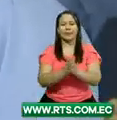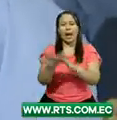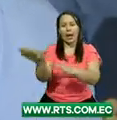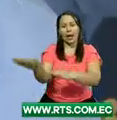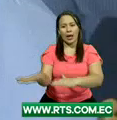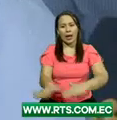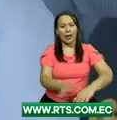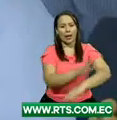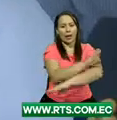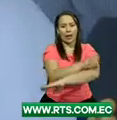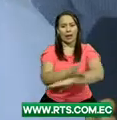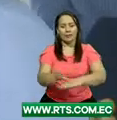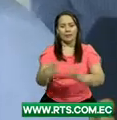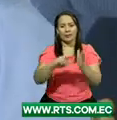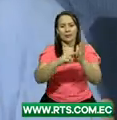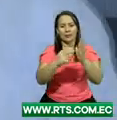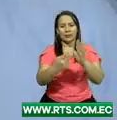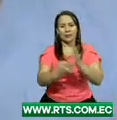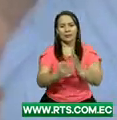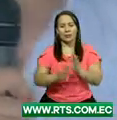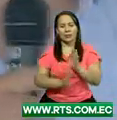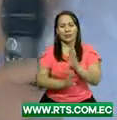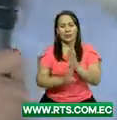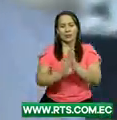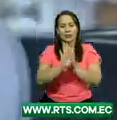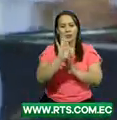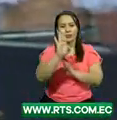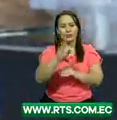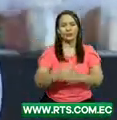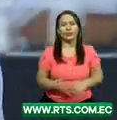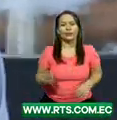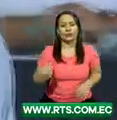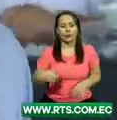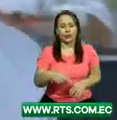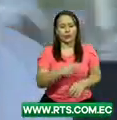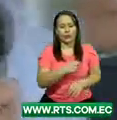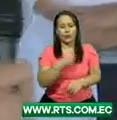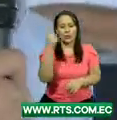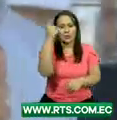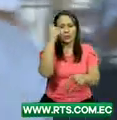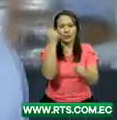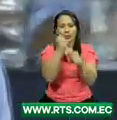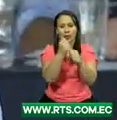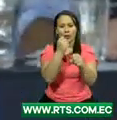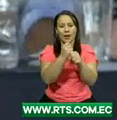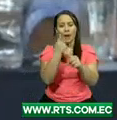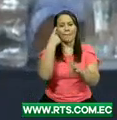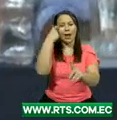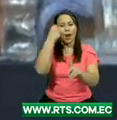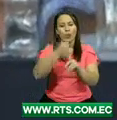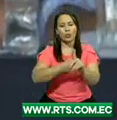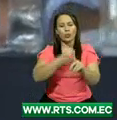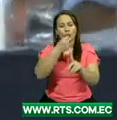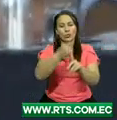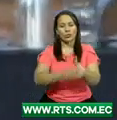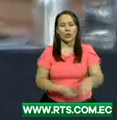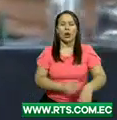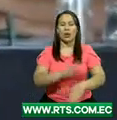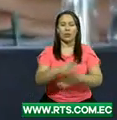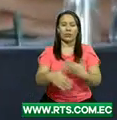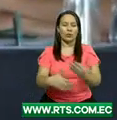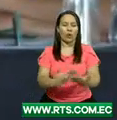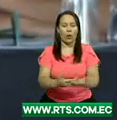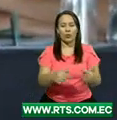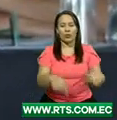tiene que representar la prosperidad nosotros tenemos que trabajar con ustedes para combatir en esta